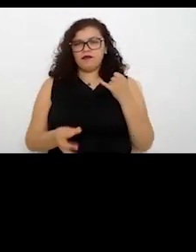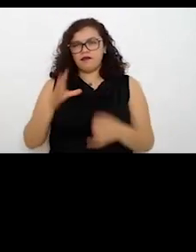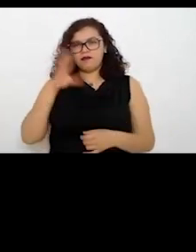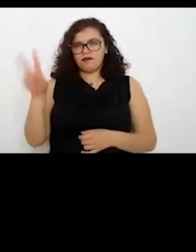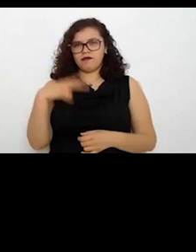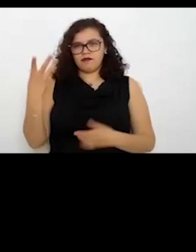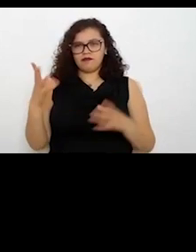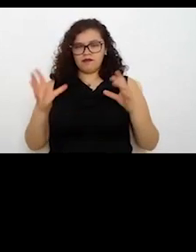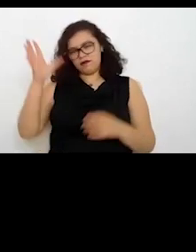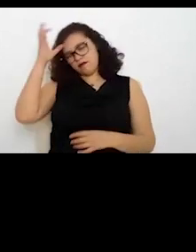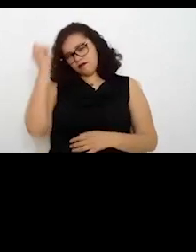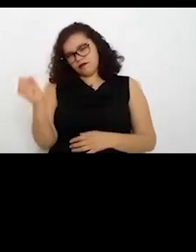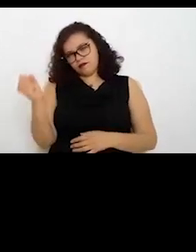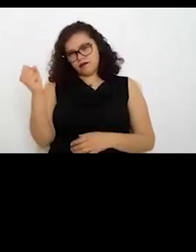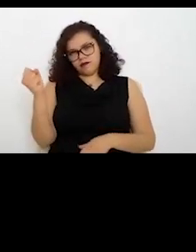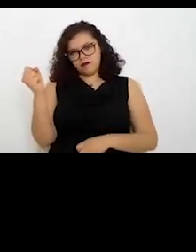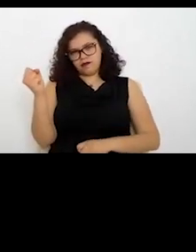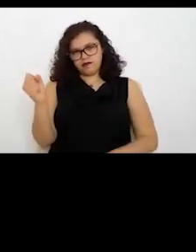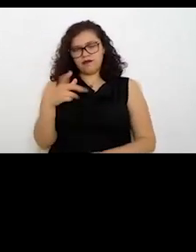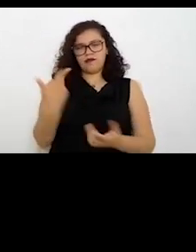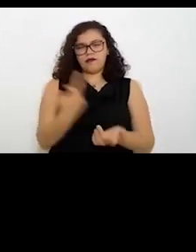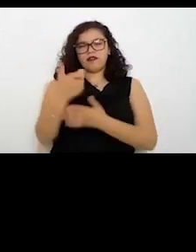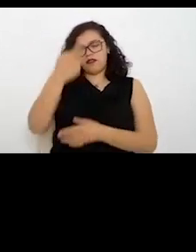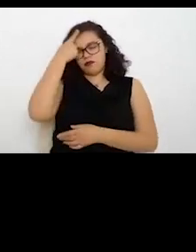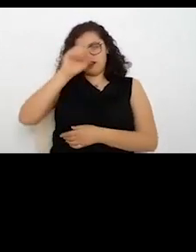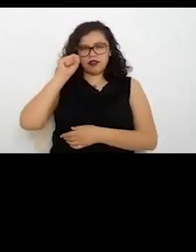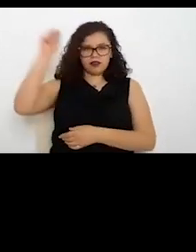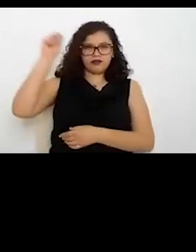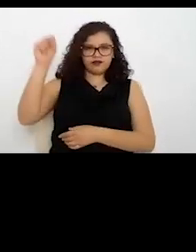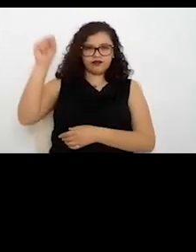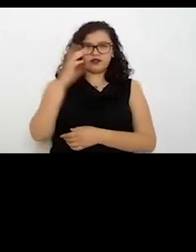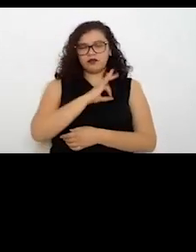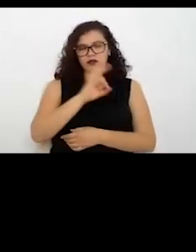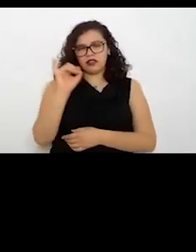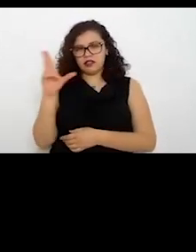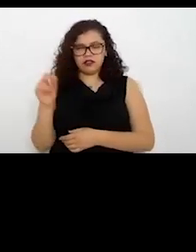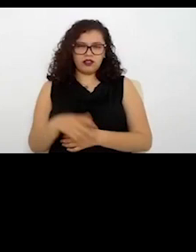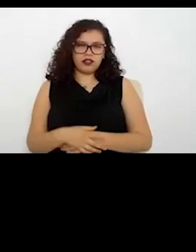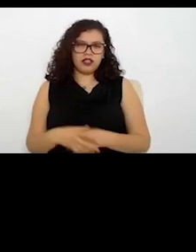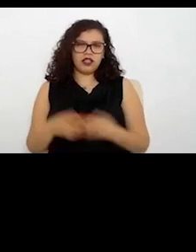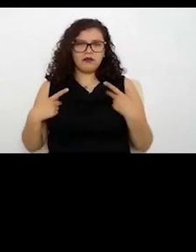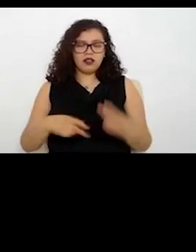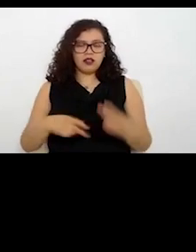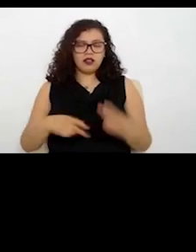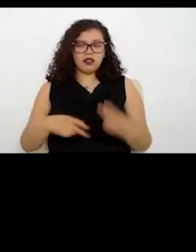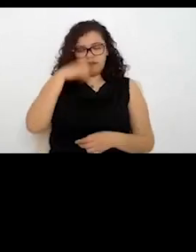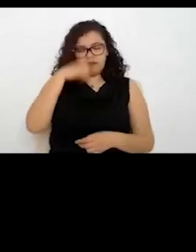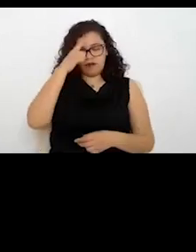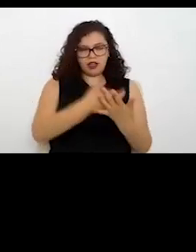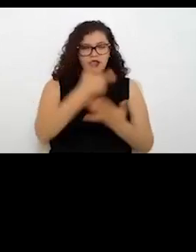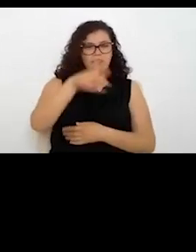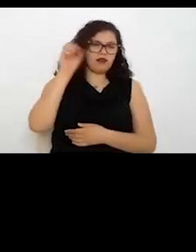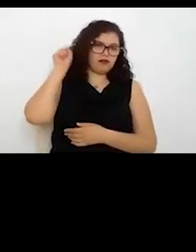conceptos, que es caja de ahorro y cuotas sindicales, los cuales estos son opcionales. El trabajador tiene que autorizar que se lleven a cabo